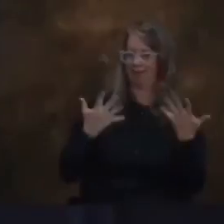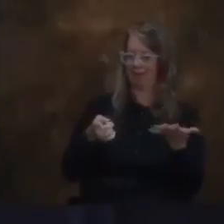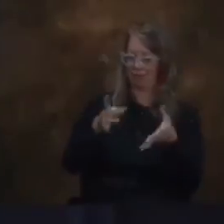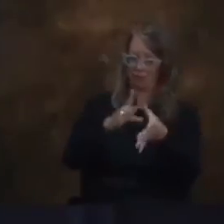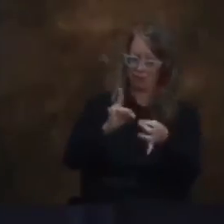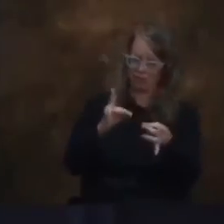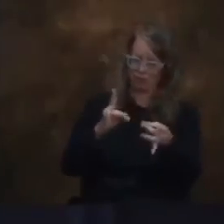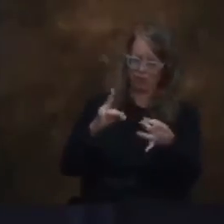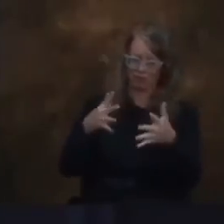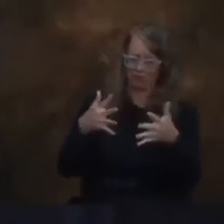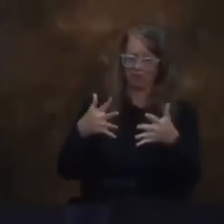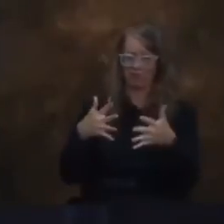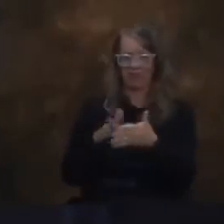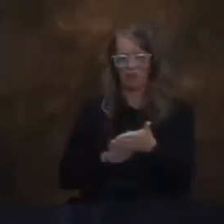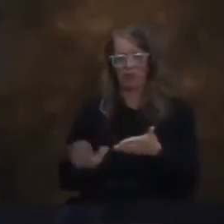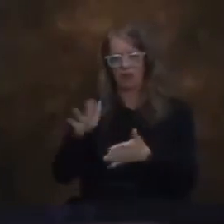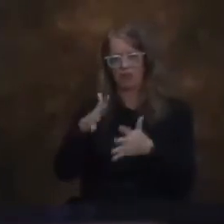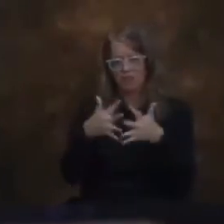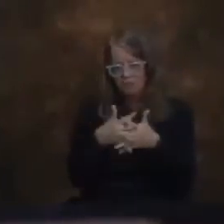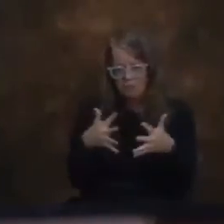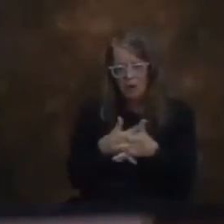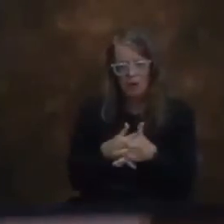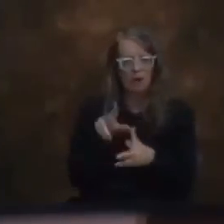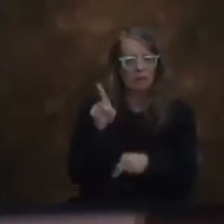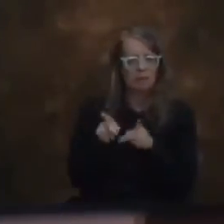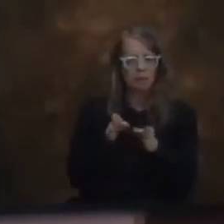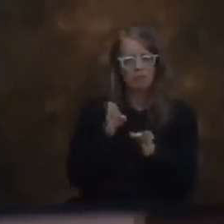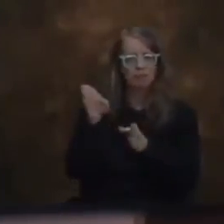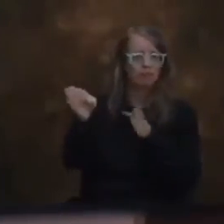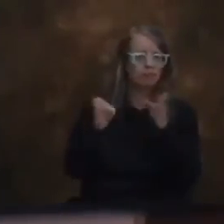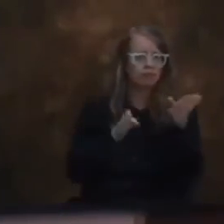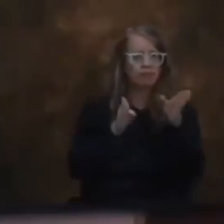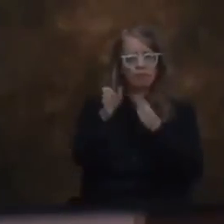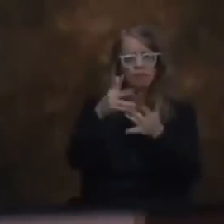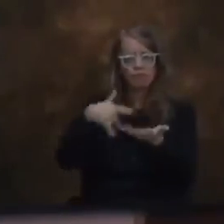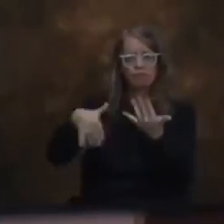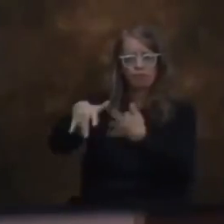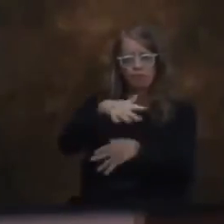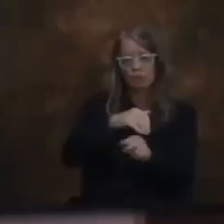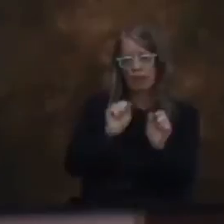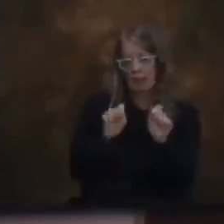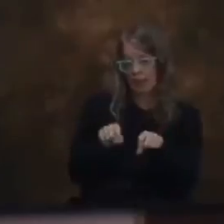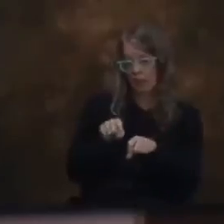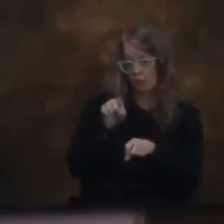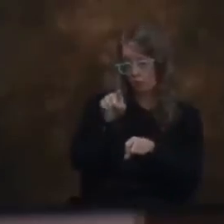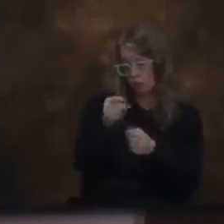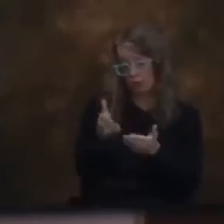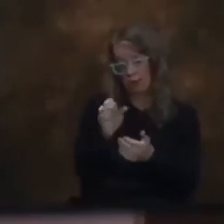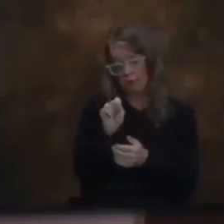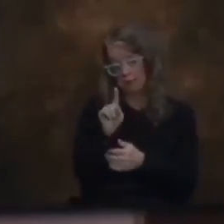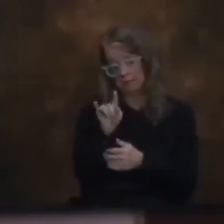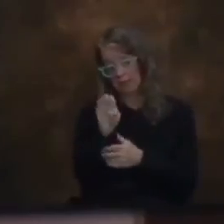personas estuvieron jugando fútbol y llegaron muchas personas de fuera de la ciudad pero qué que podemos esperar